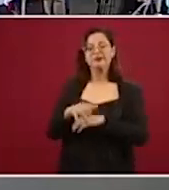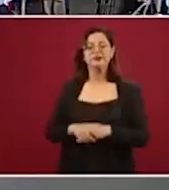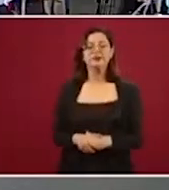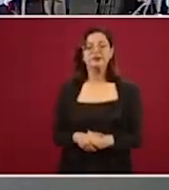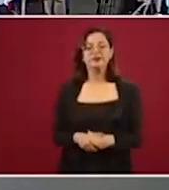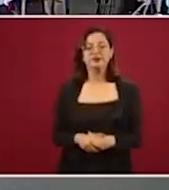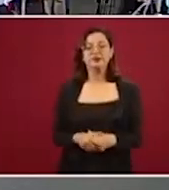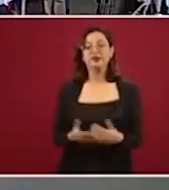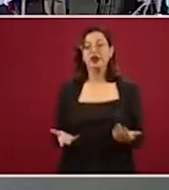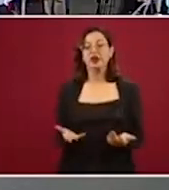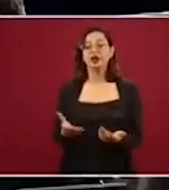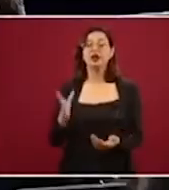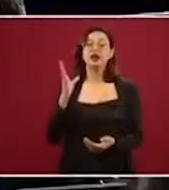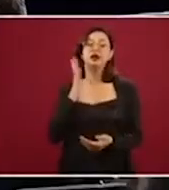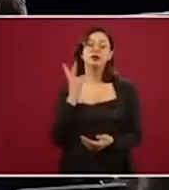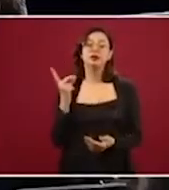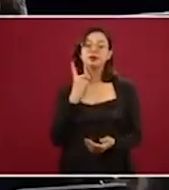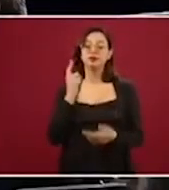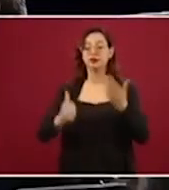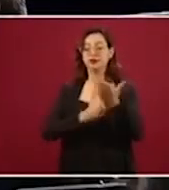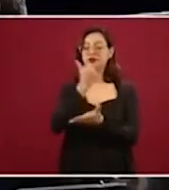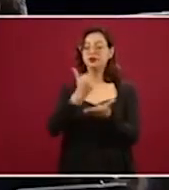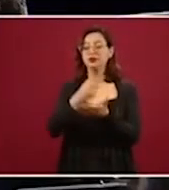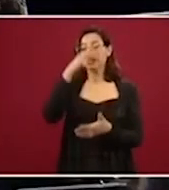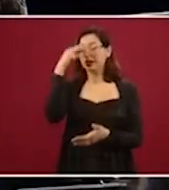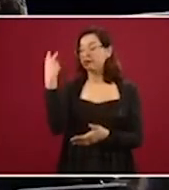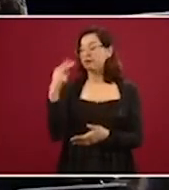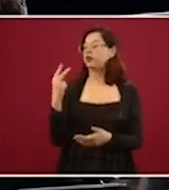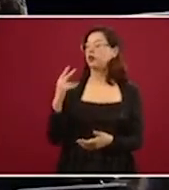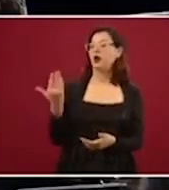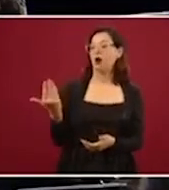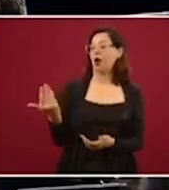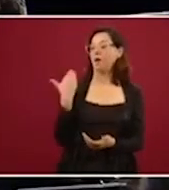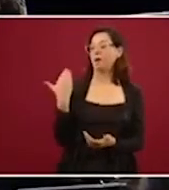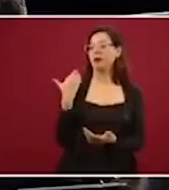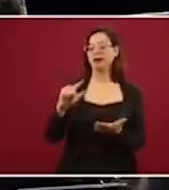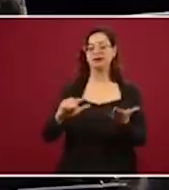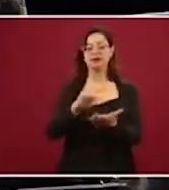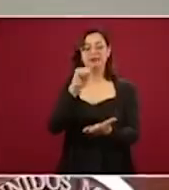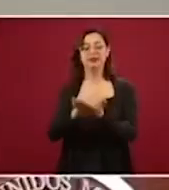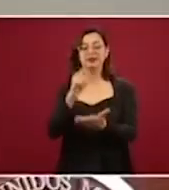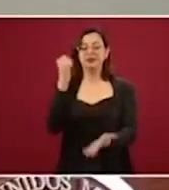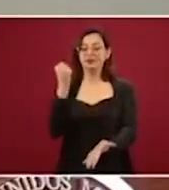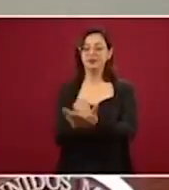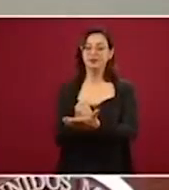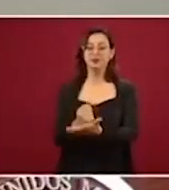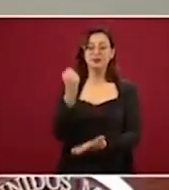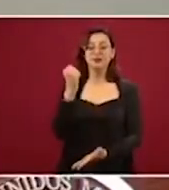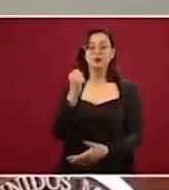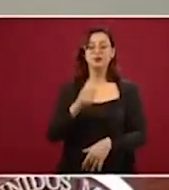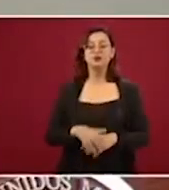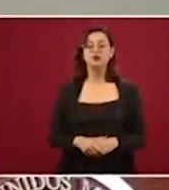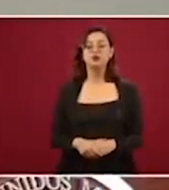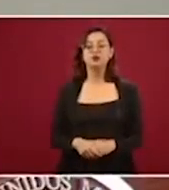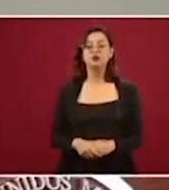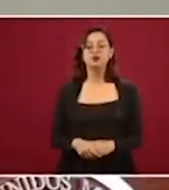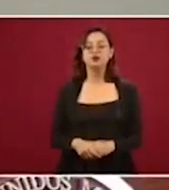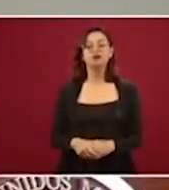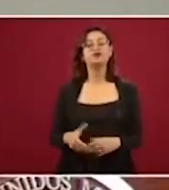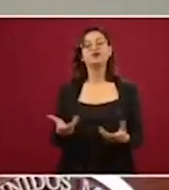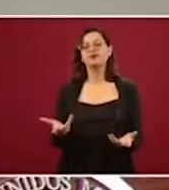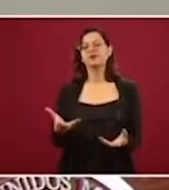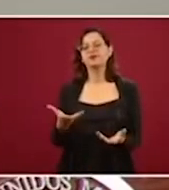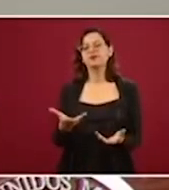más bien el Congreso de la Ciudad de México aprobó una ley que fue enviada por nosotros, que tiene exactamente